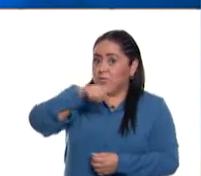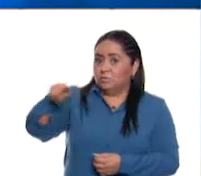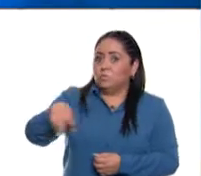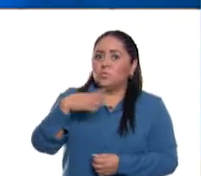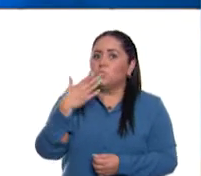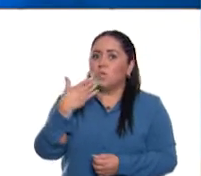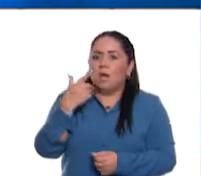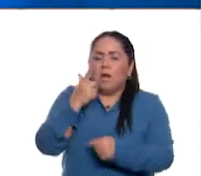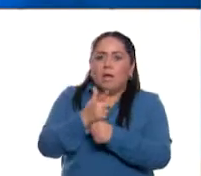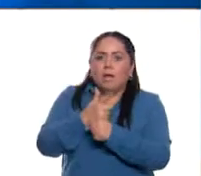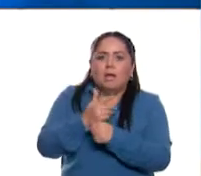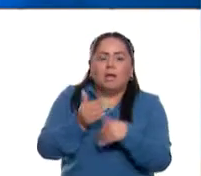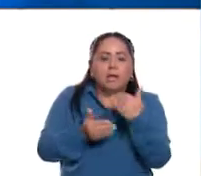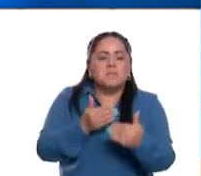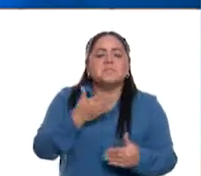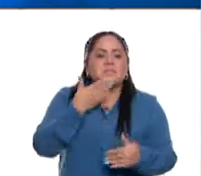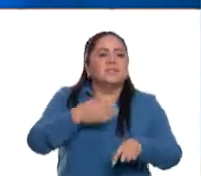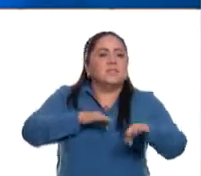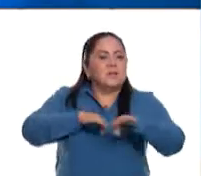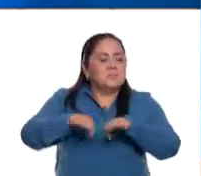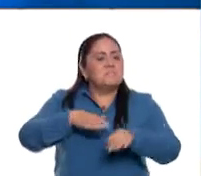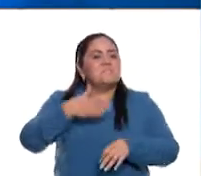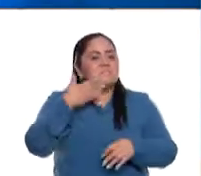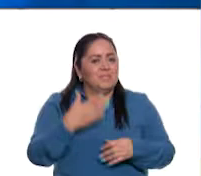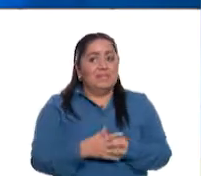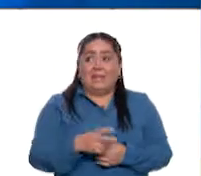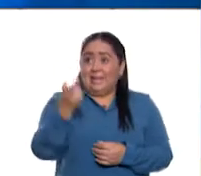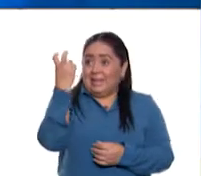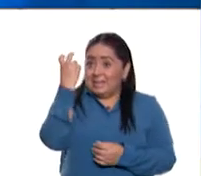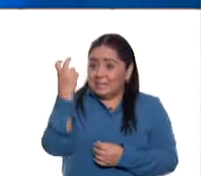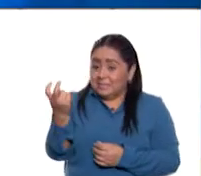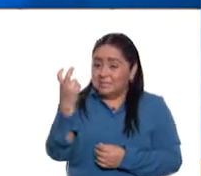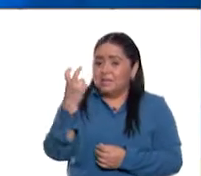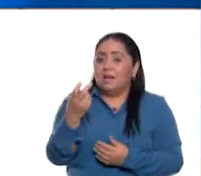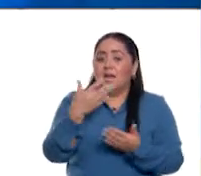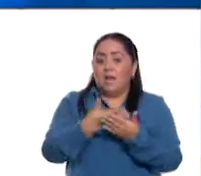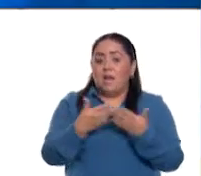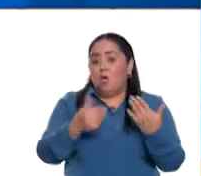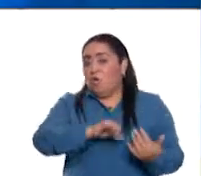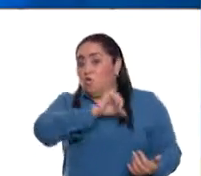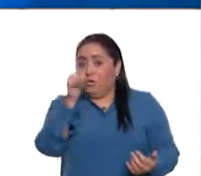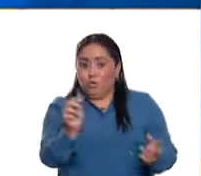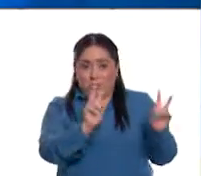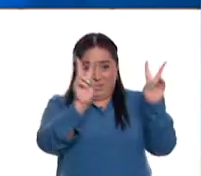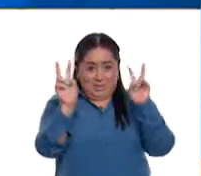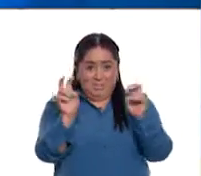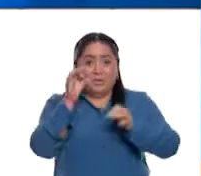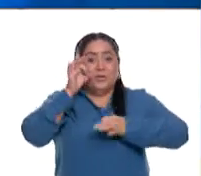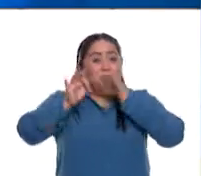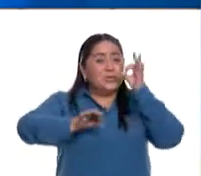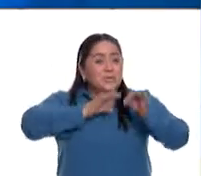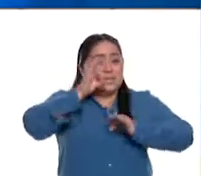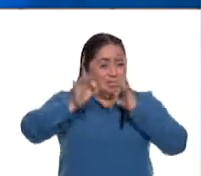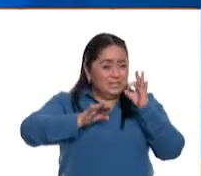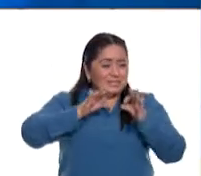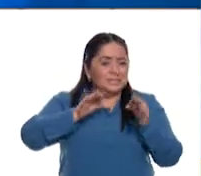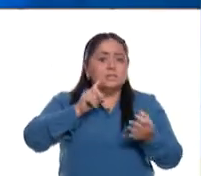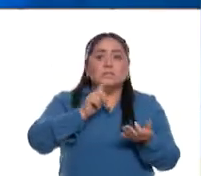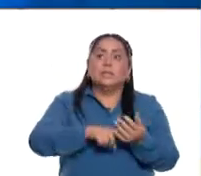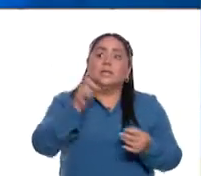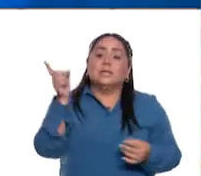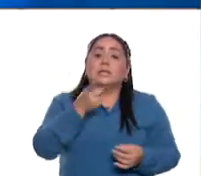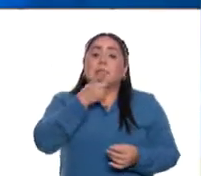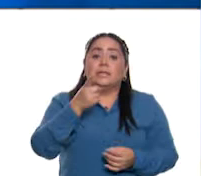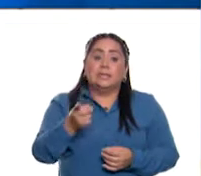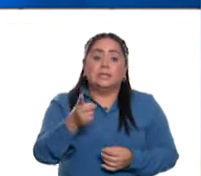sus avances y continúan trabajando en ello. Así es. Y pasando a otro tema, en Noticias Nacionales nos